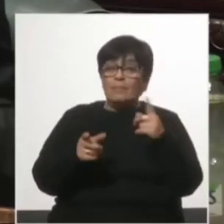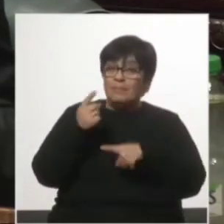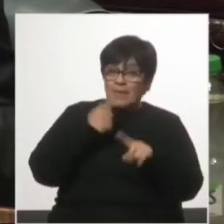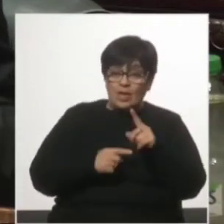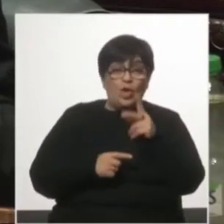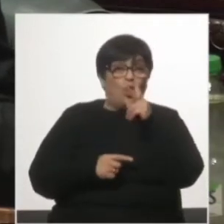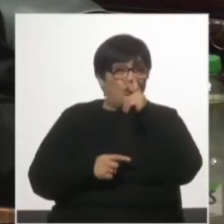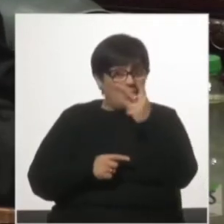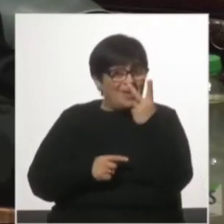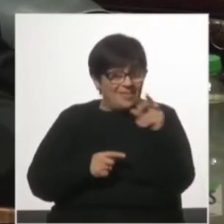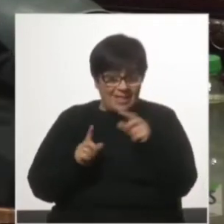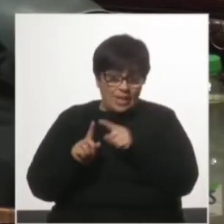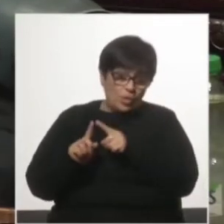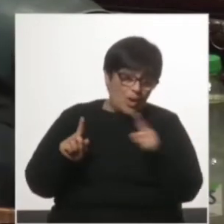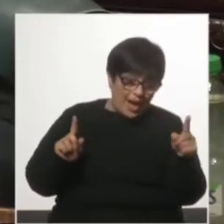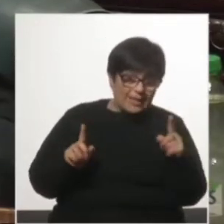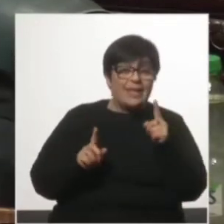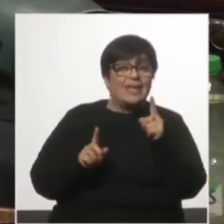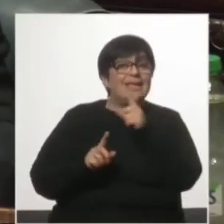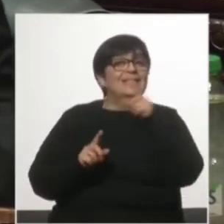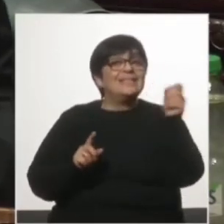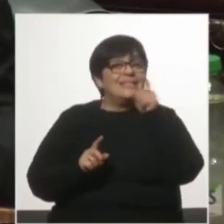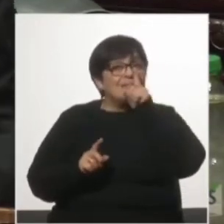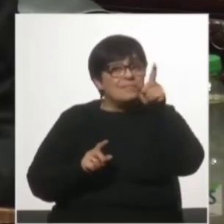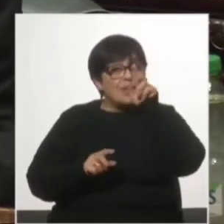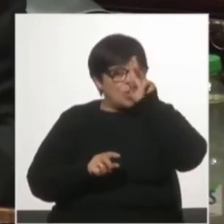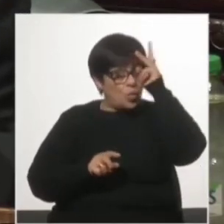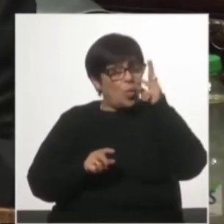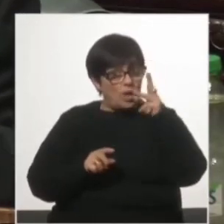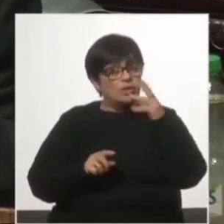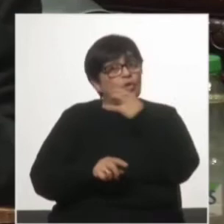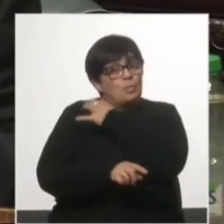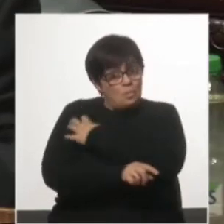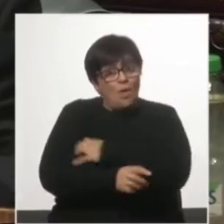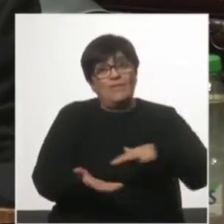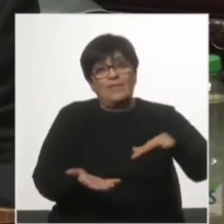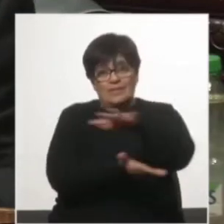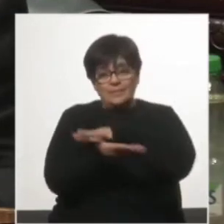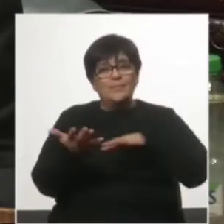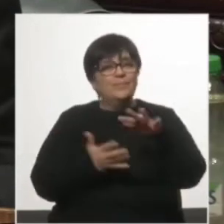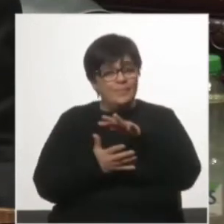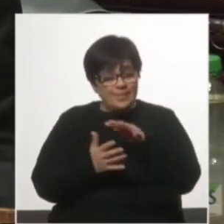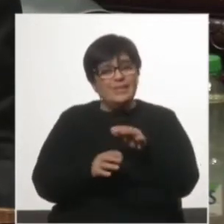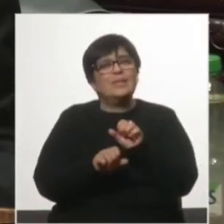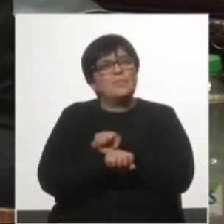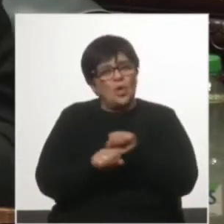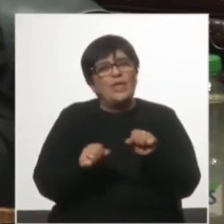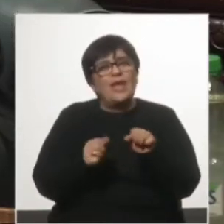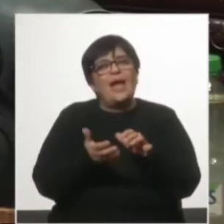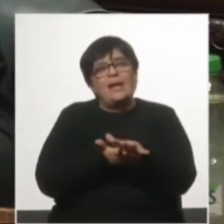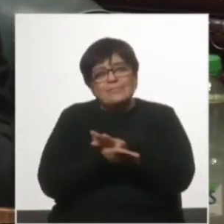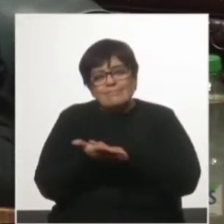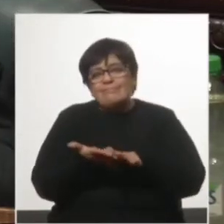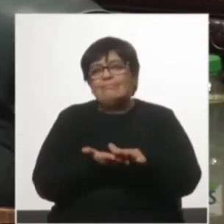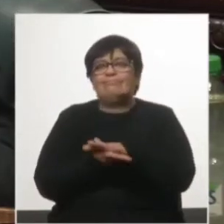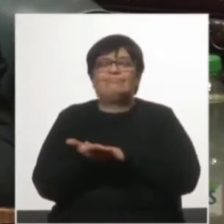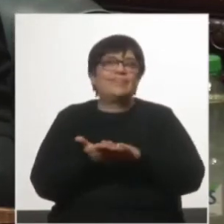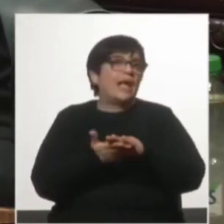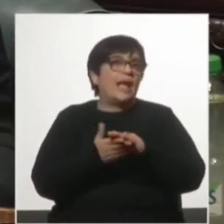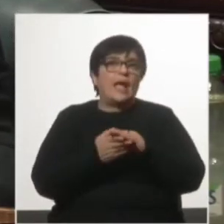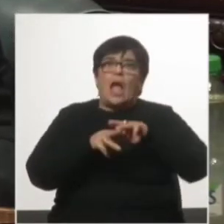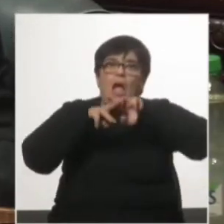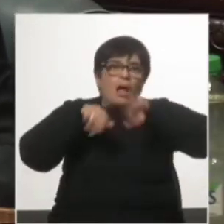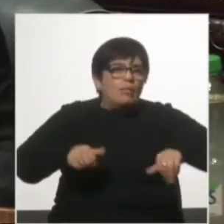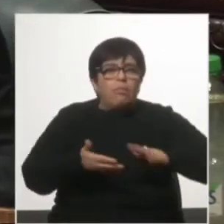compatriotas fueron pobres y eso podía haberse mitigado. Quizá no eliminado, pero